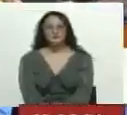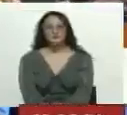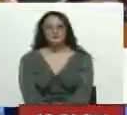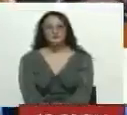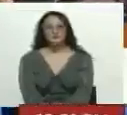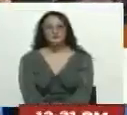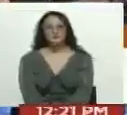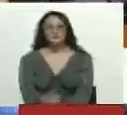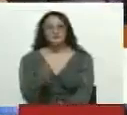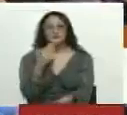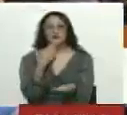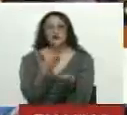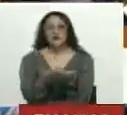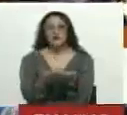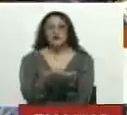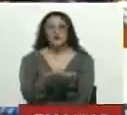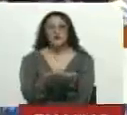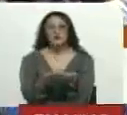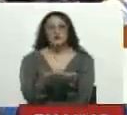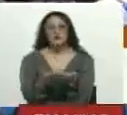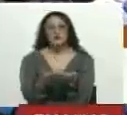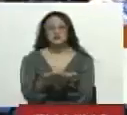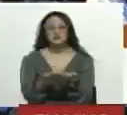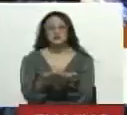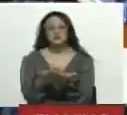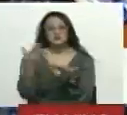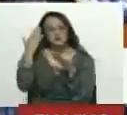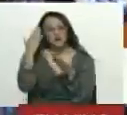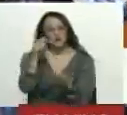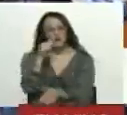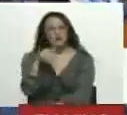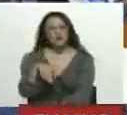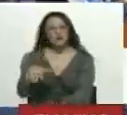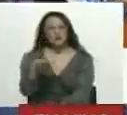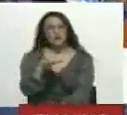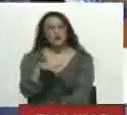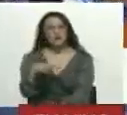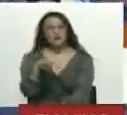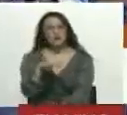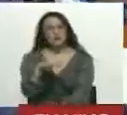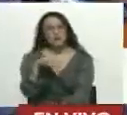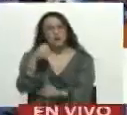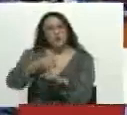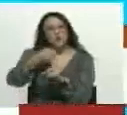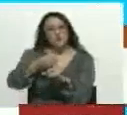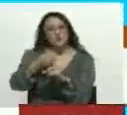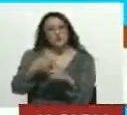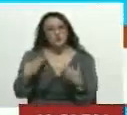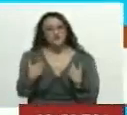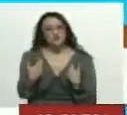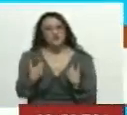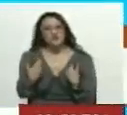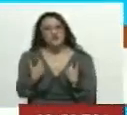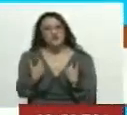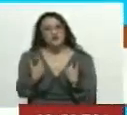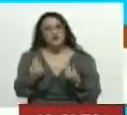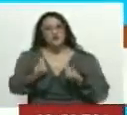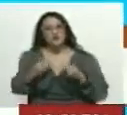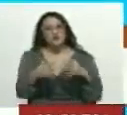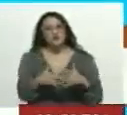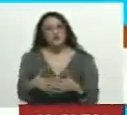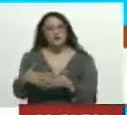Muchas gracias Claudia quien saludo al pueblo que lucha que sufre Y que vive en los Estados